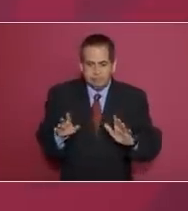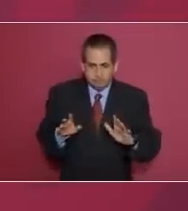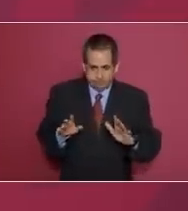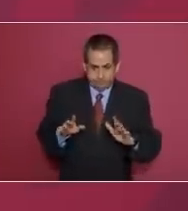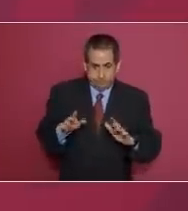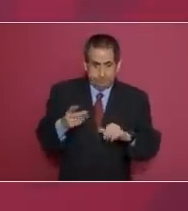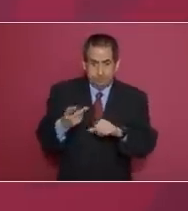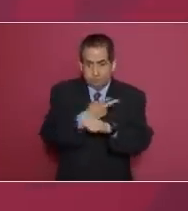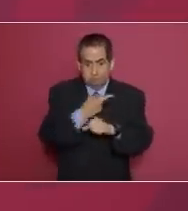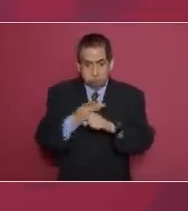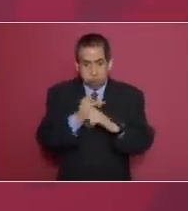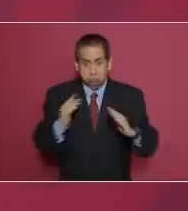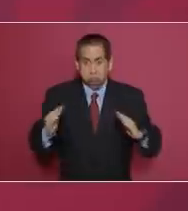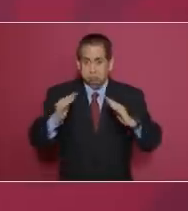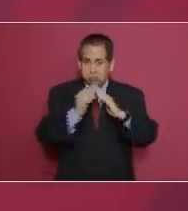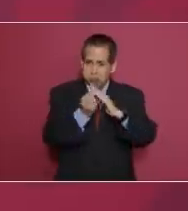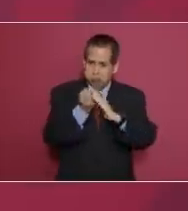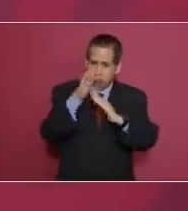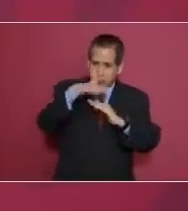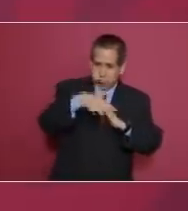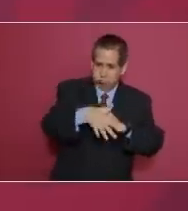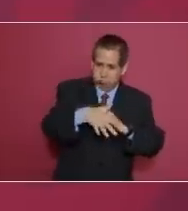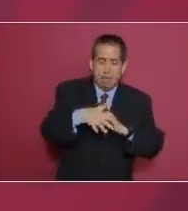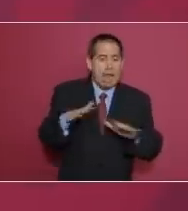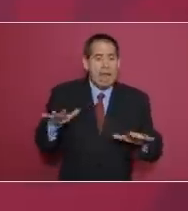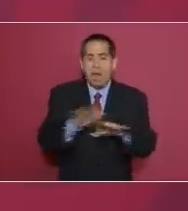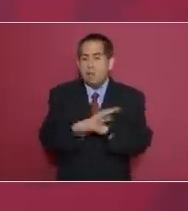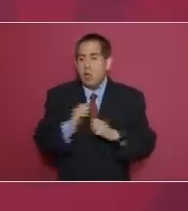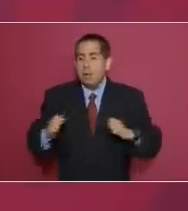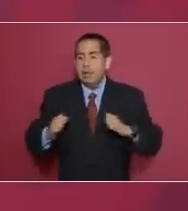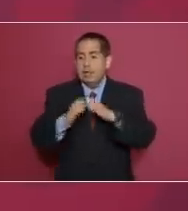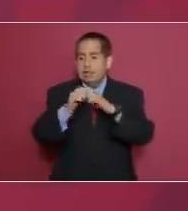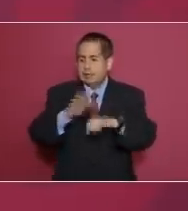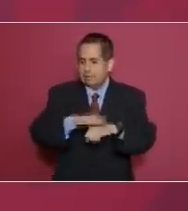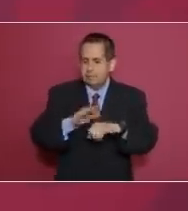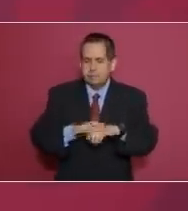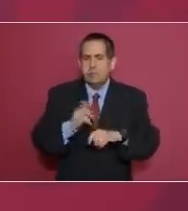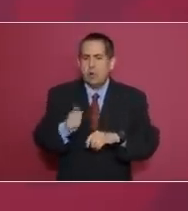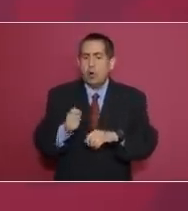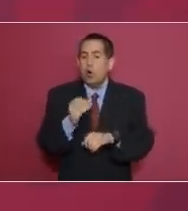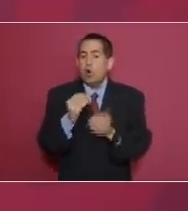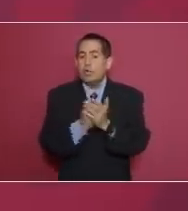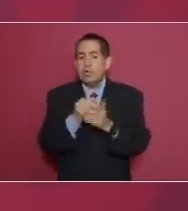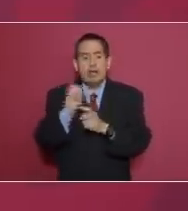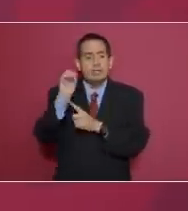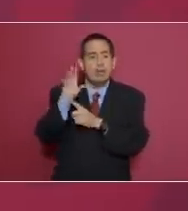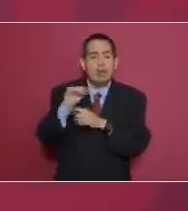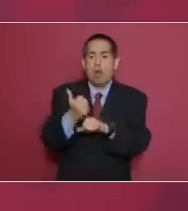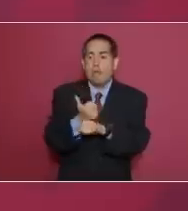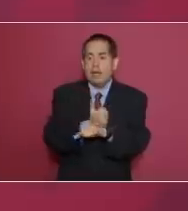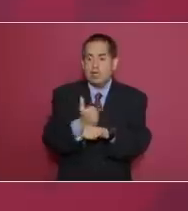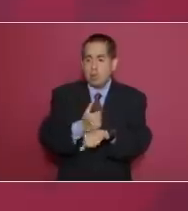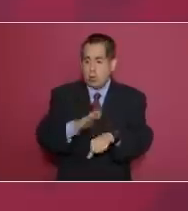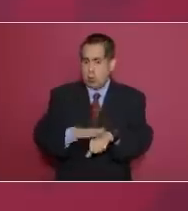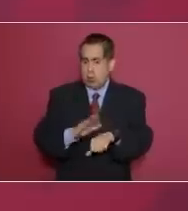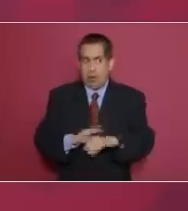la actividad del volcán. Cambió la fase, sigue siendo preventiva,